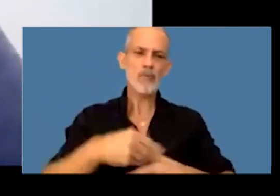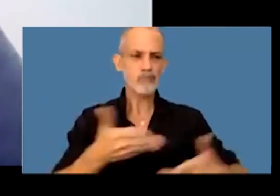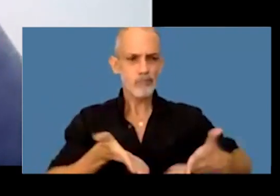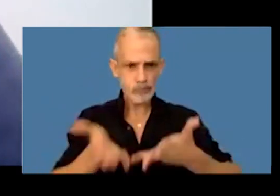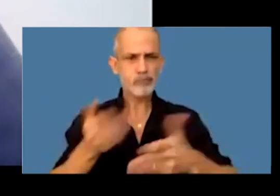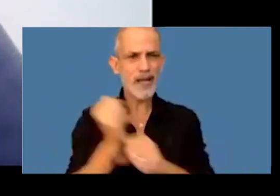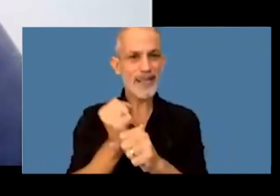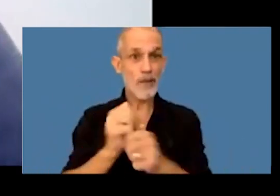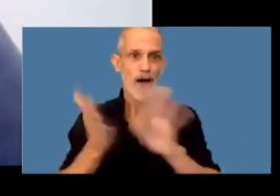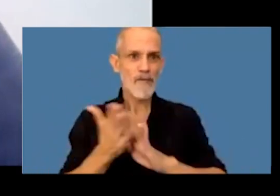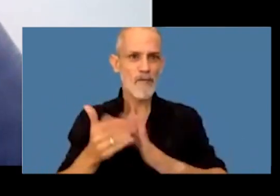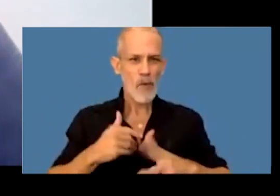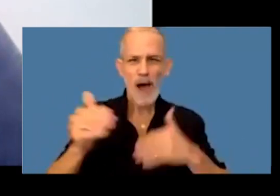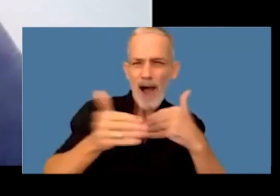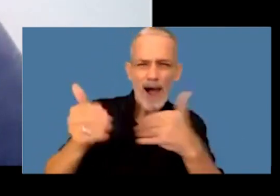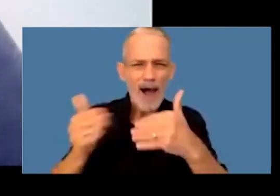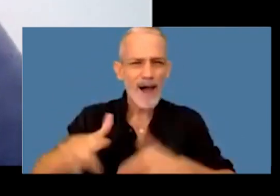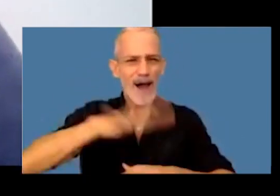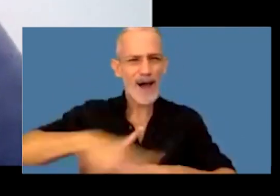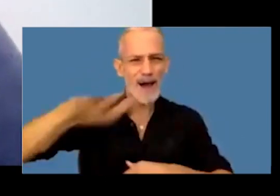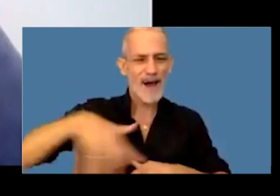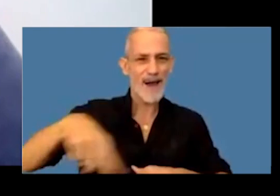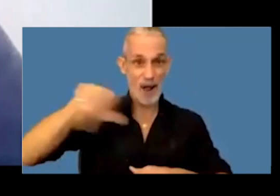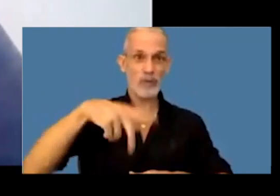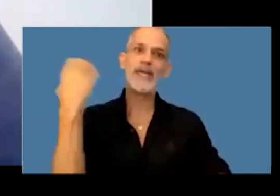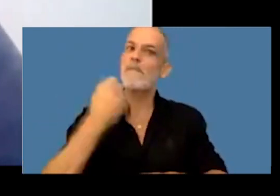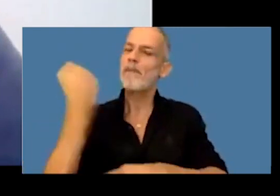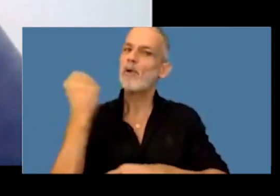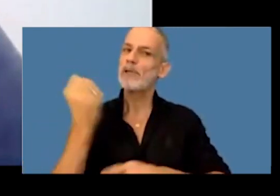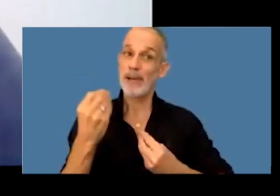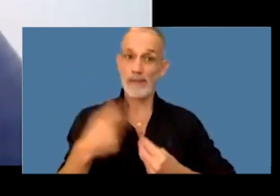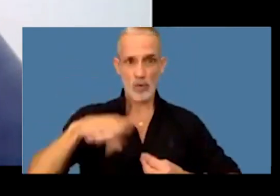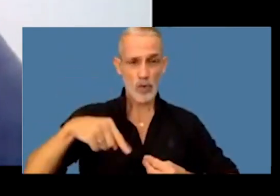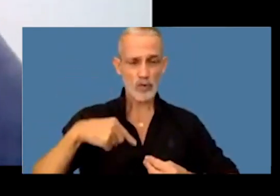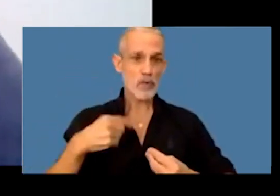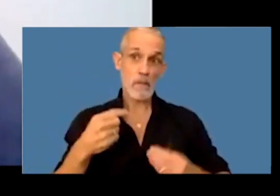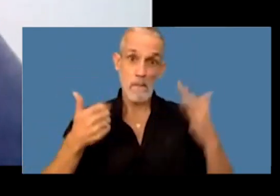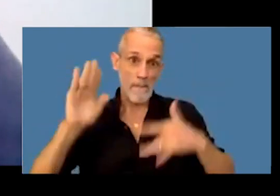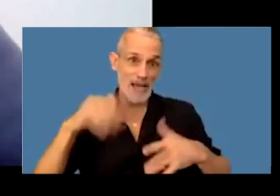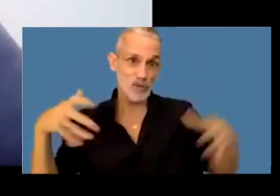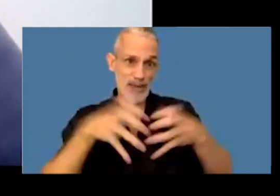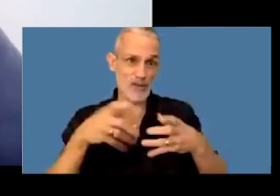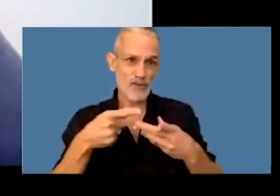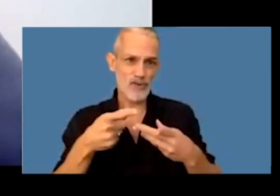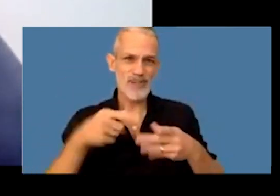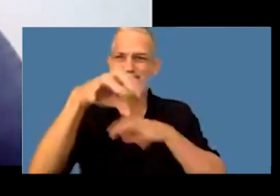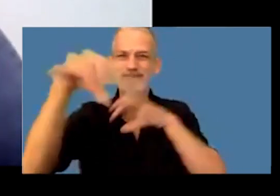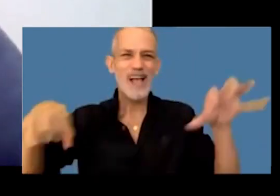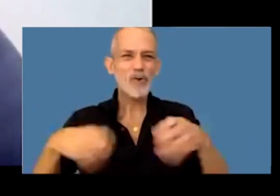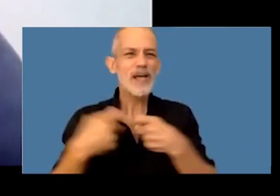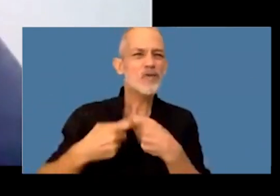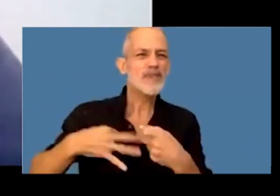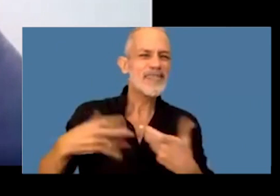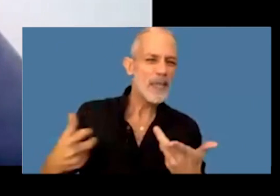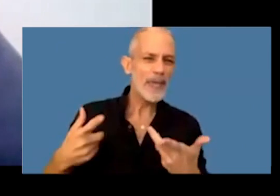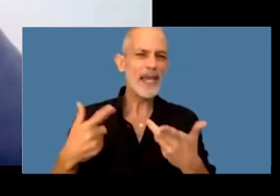forma cercana, ¿sí? Es tan importante, nosotros venimos casi la mayoría de trabajar de organización en la sociedad civil, de hacer luchas dentro